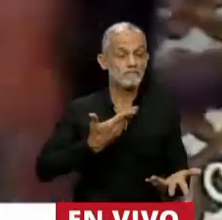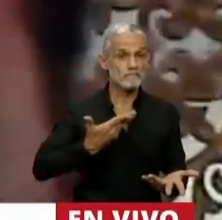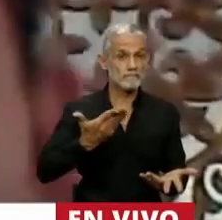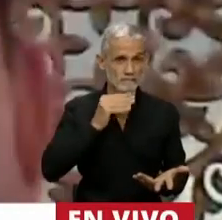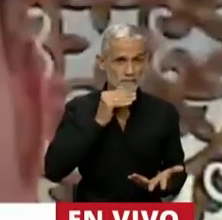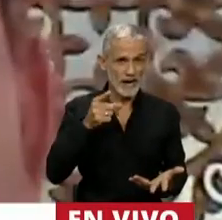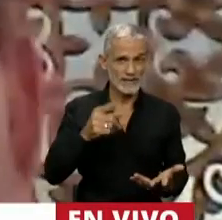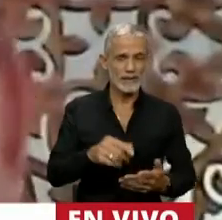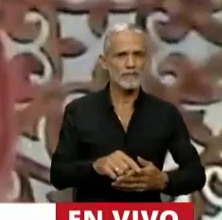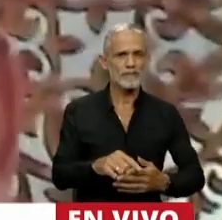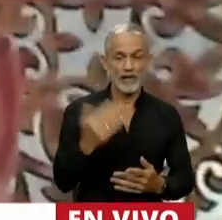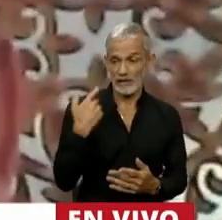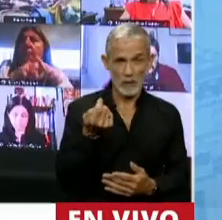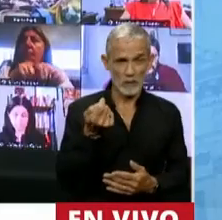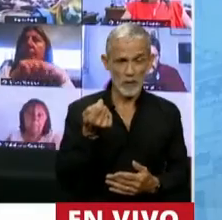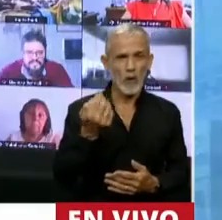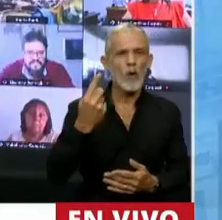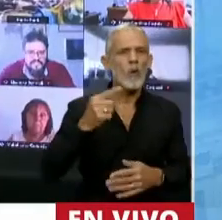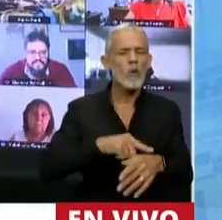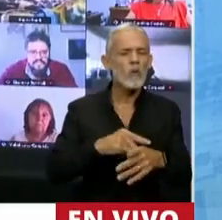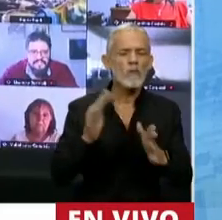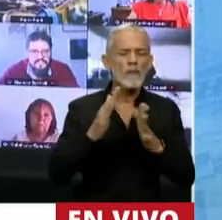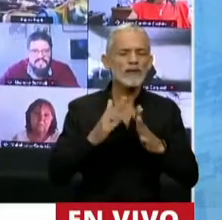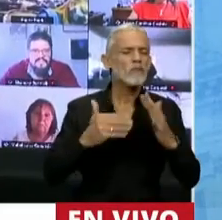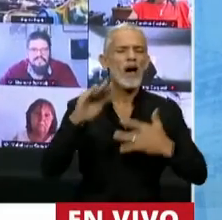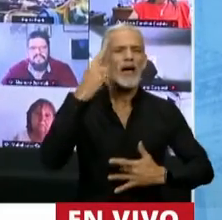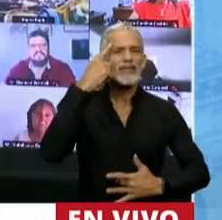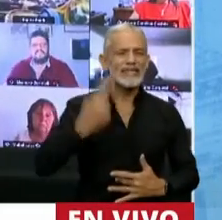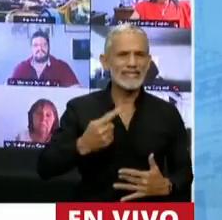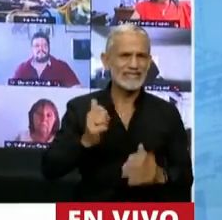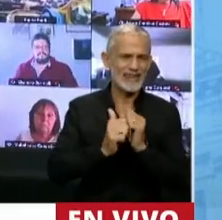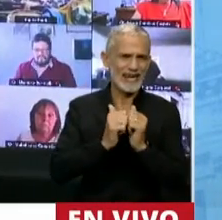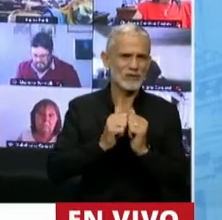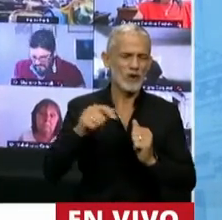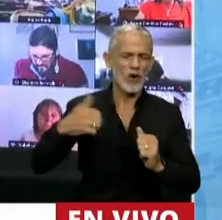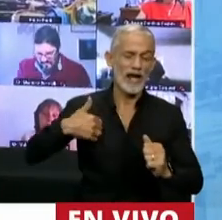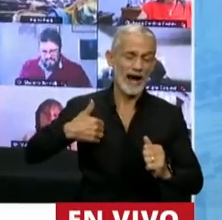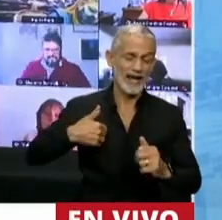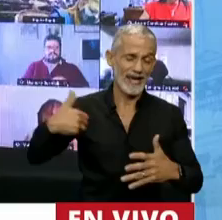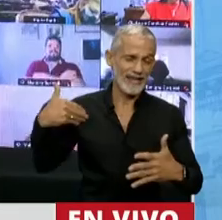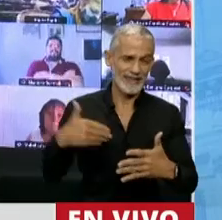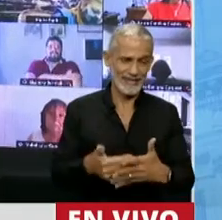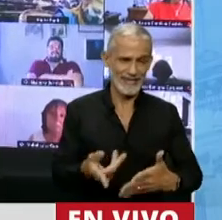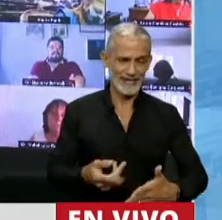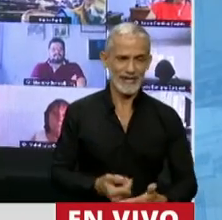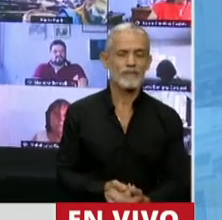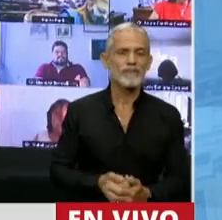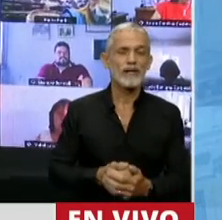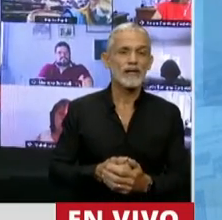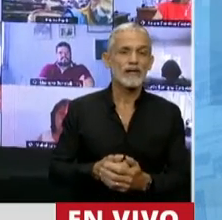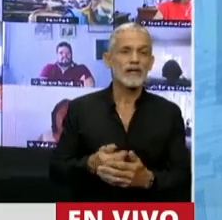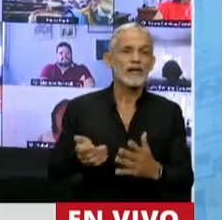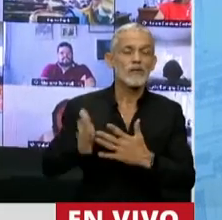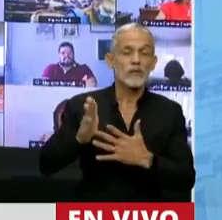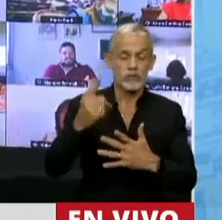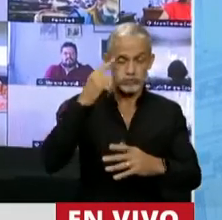Presidente, acabamos de vivir uno de los momentos más tristes de la historia de los argentinos. La partida